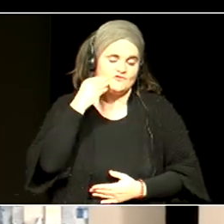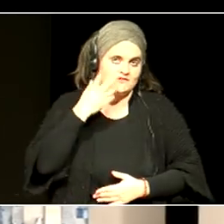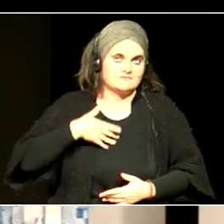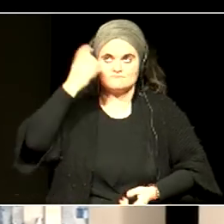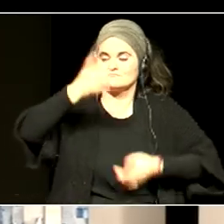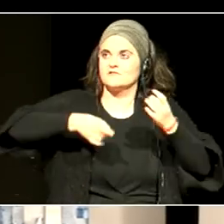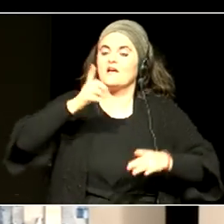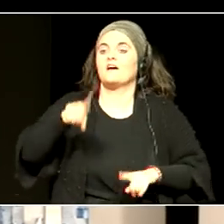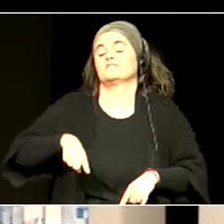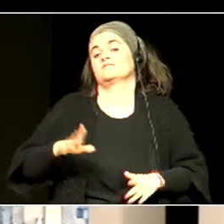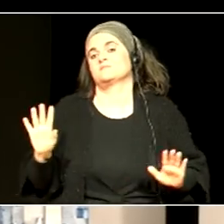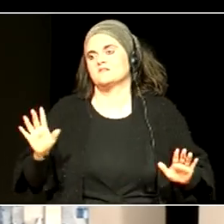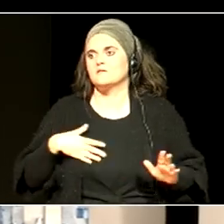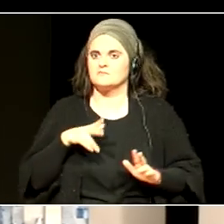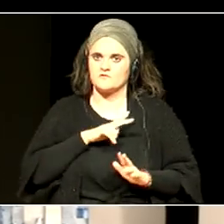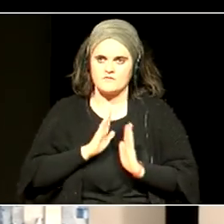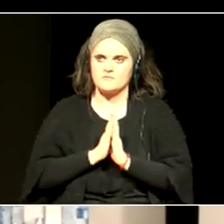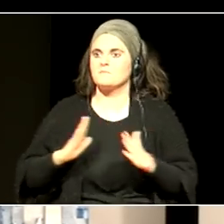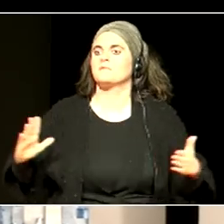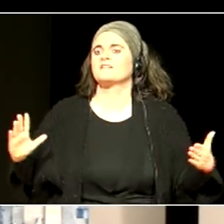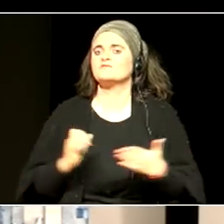a ahao ya meses